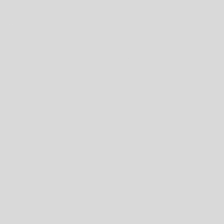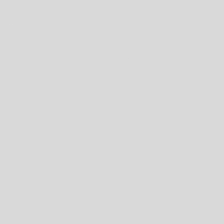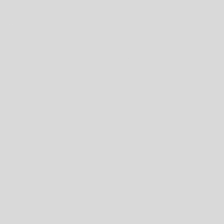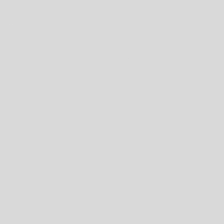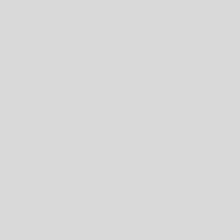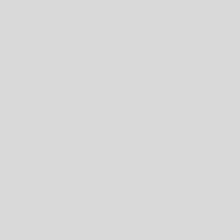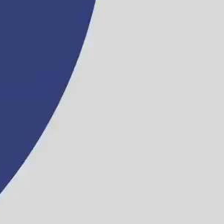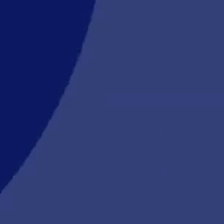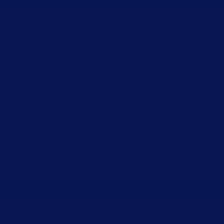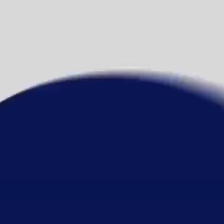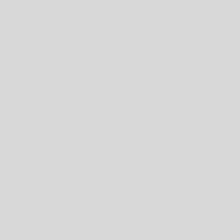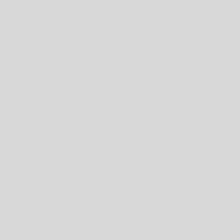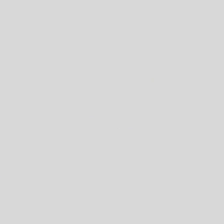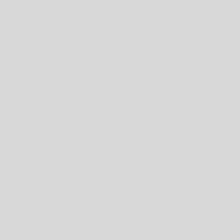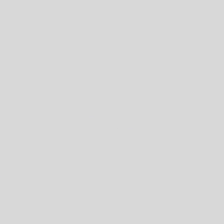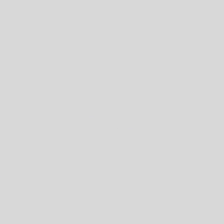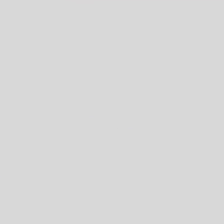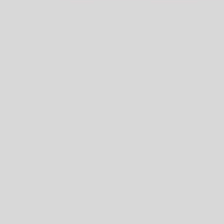1